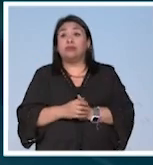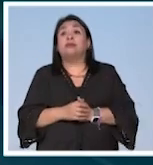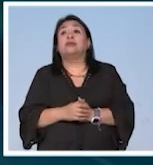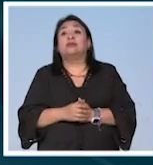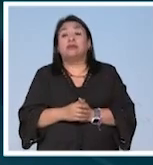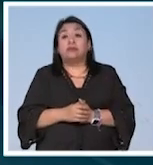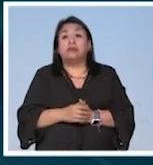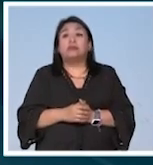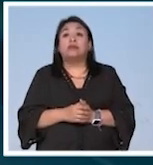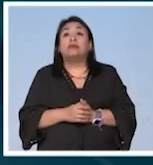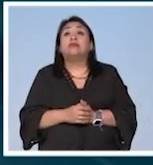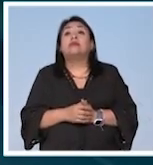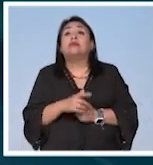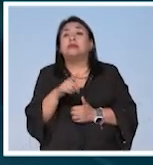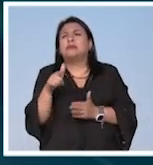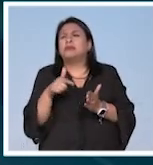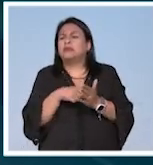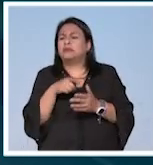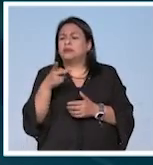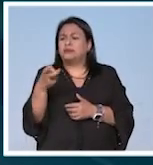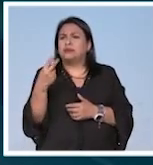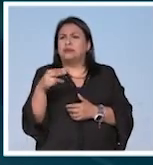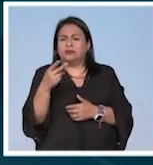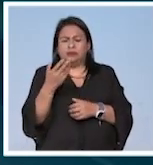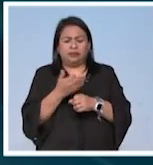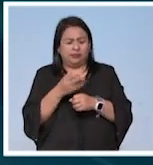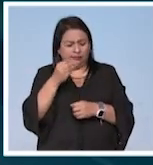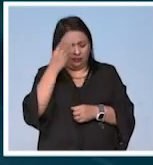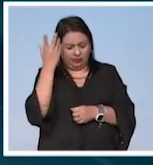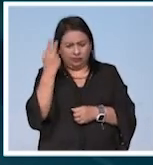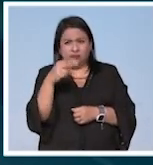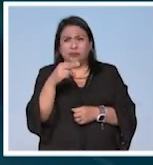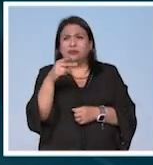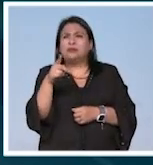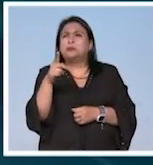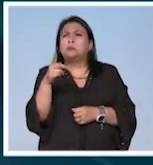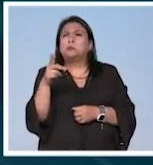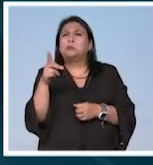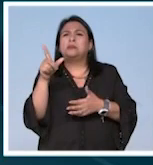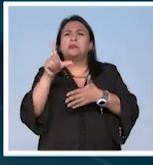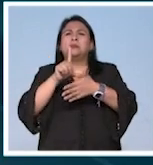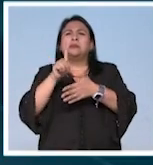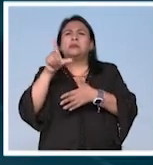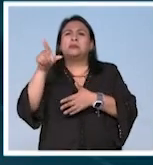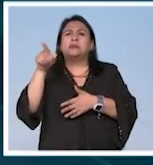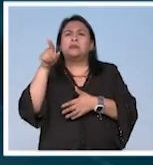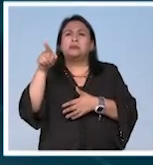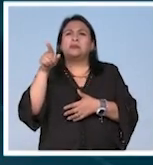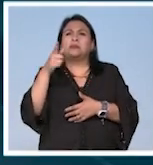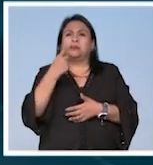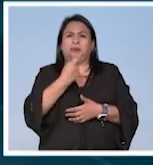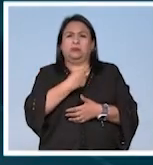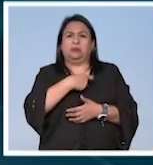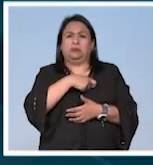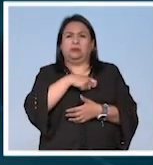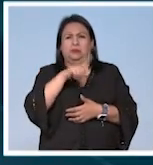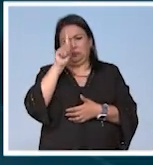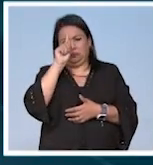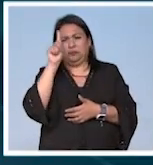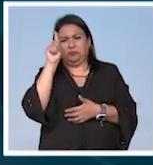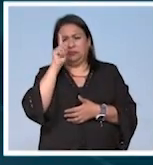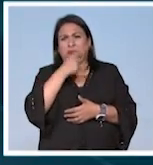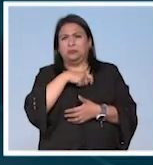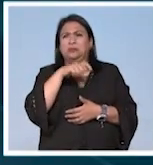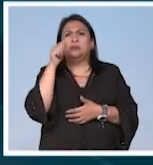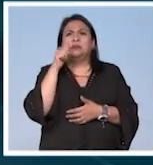en en el lugar este de ahorita se me fue el nombre que es como Liverpool pero allá en Madrid en España y y